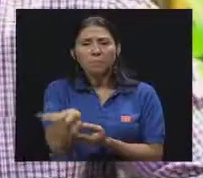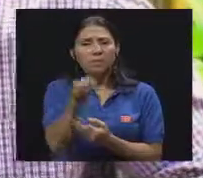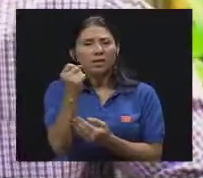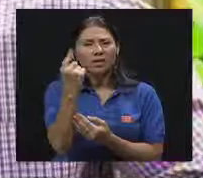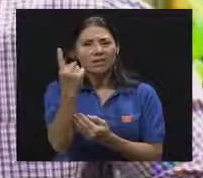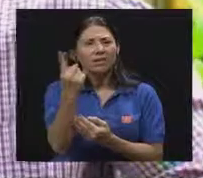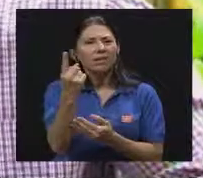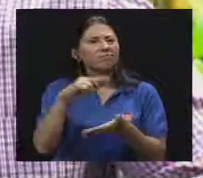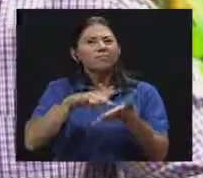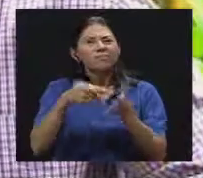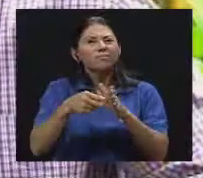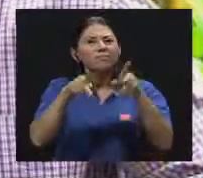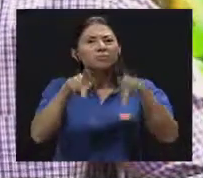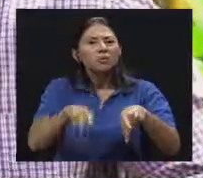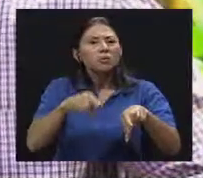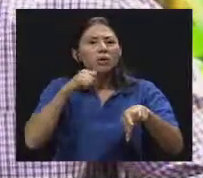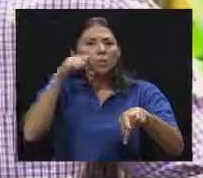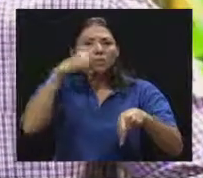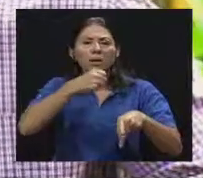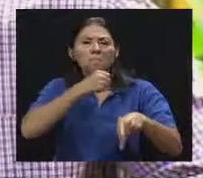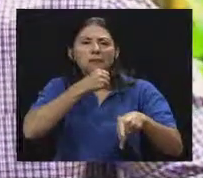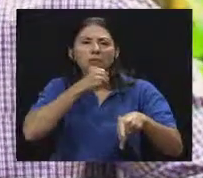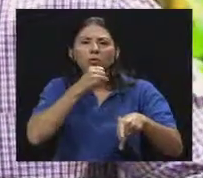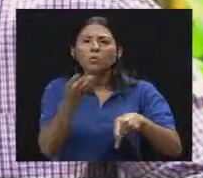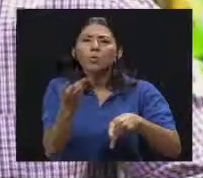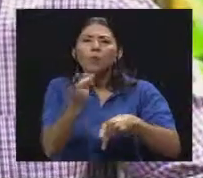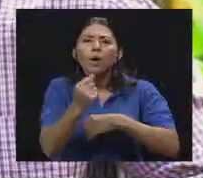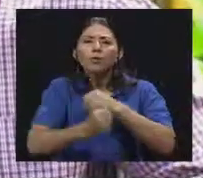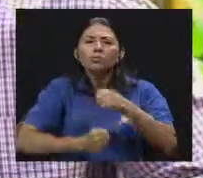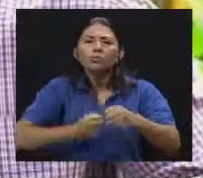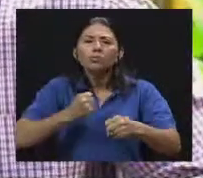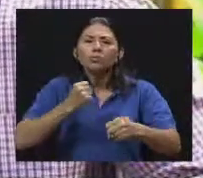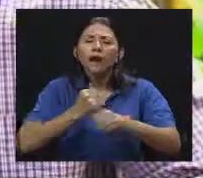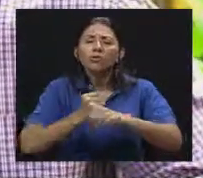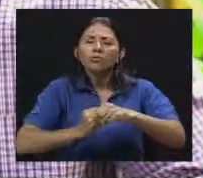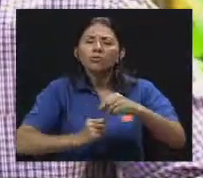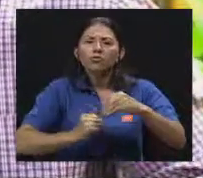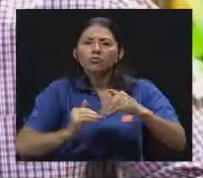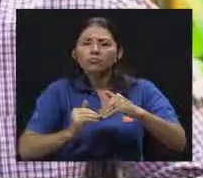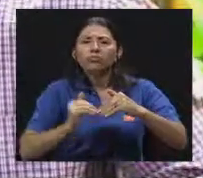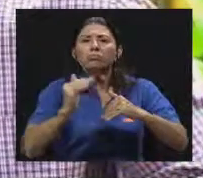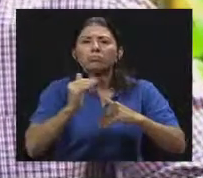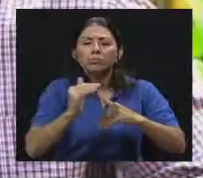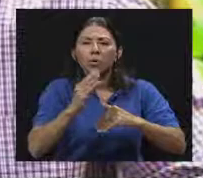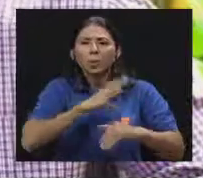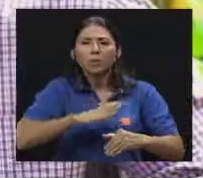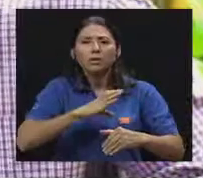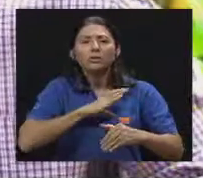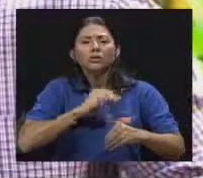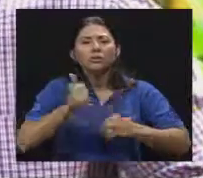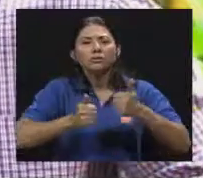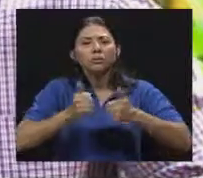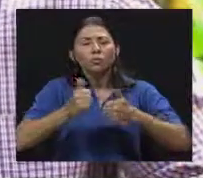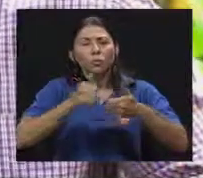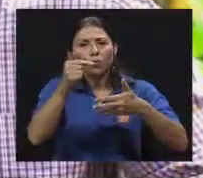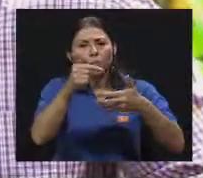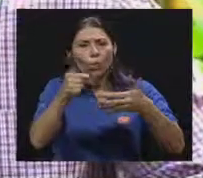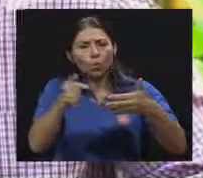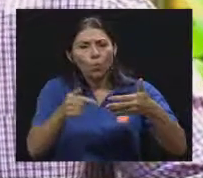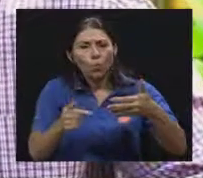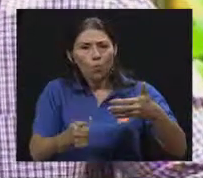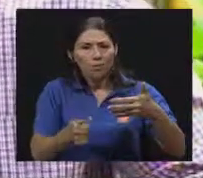qué entendemos por adulto mayor, a partir de qué edad se considera adulto mayor y cuáles son las condiciones que estas